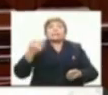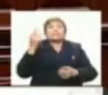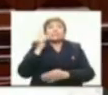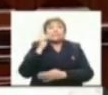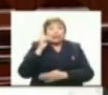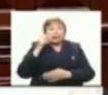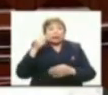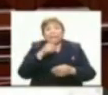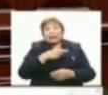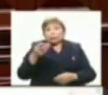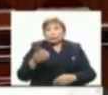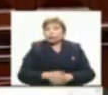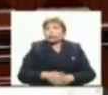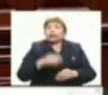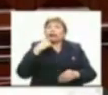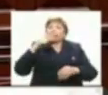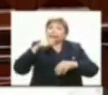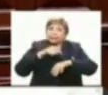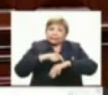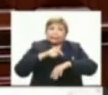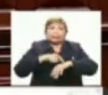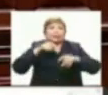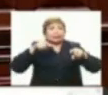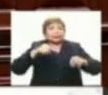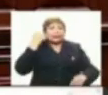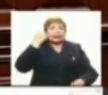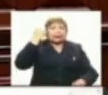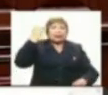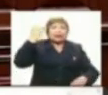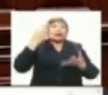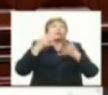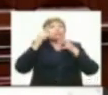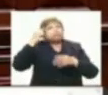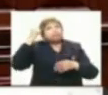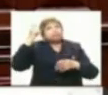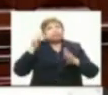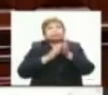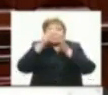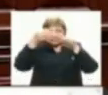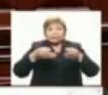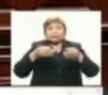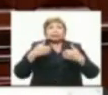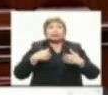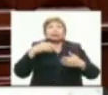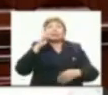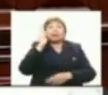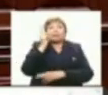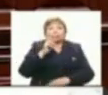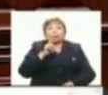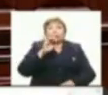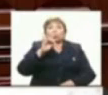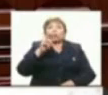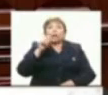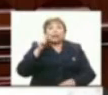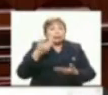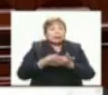pedagógicos para los docentes. Es tiempo que esta vieja aspiración se concrete y los profesores rurales,